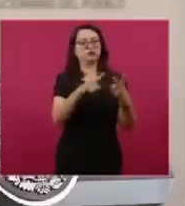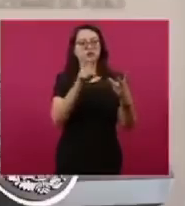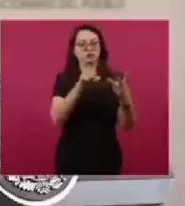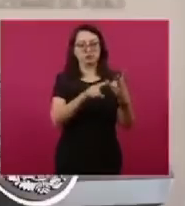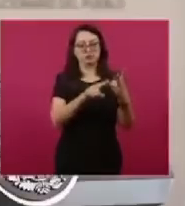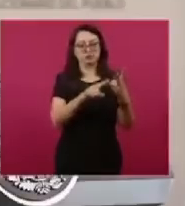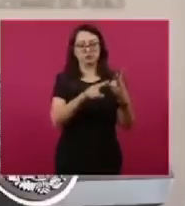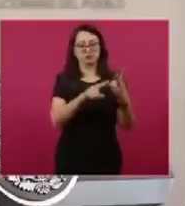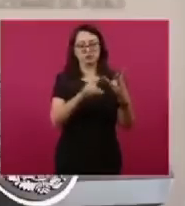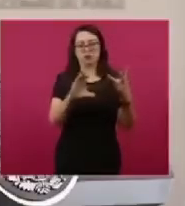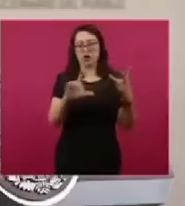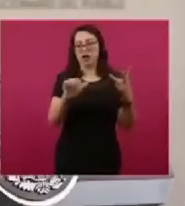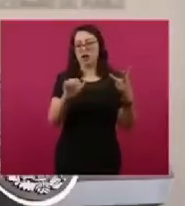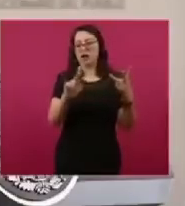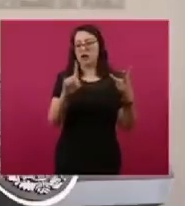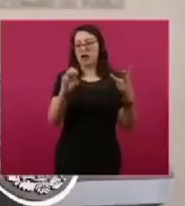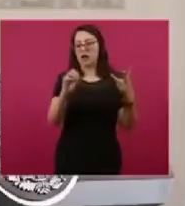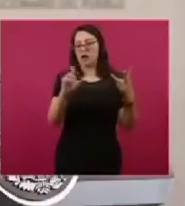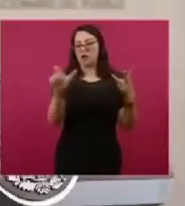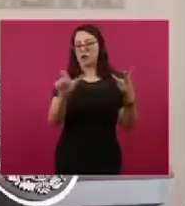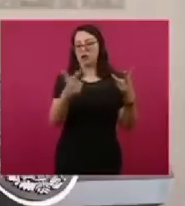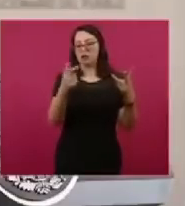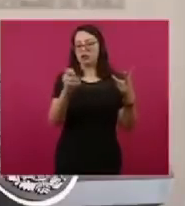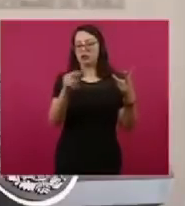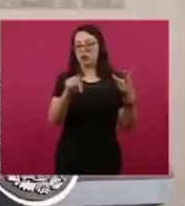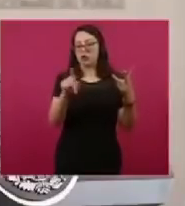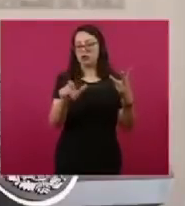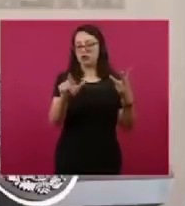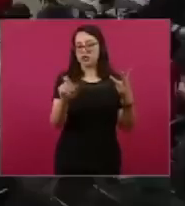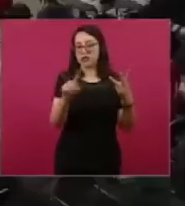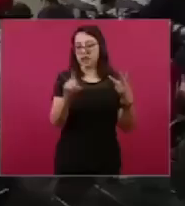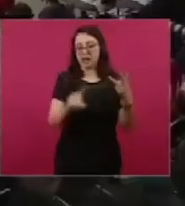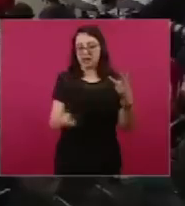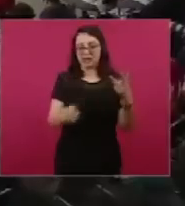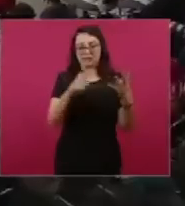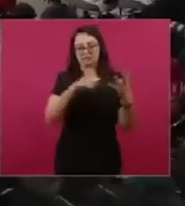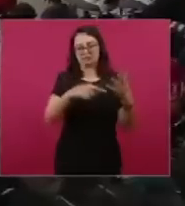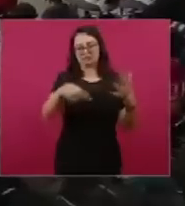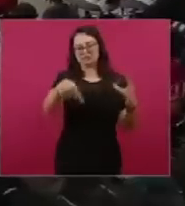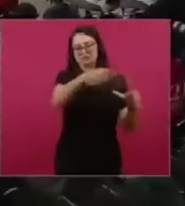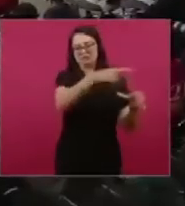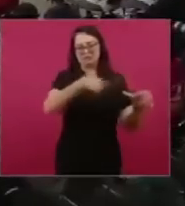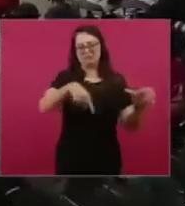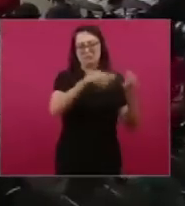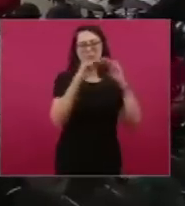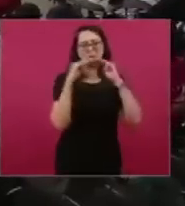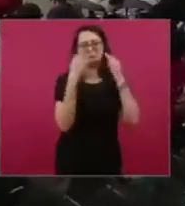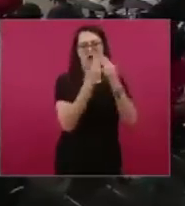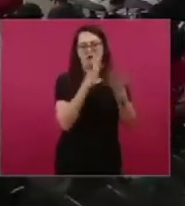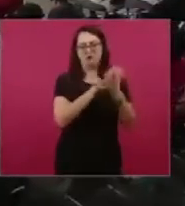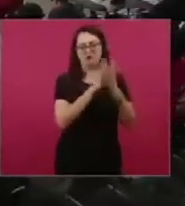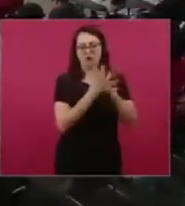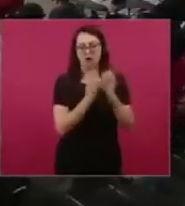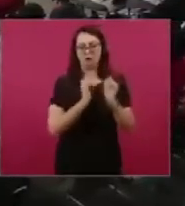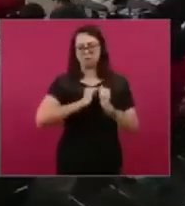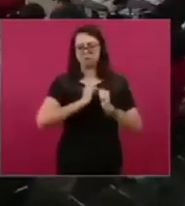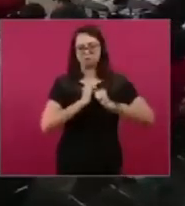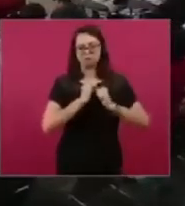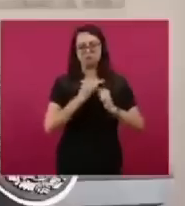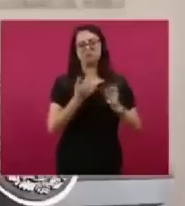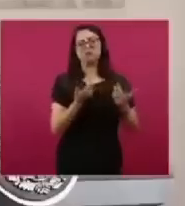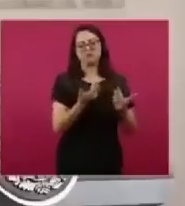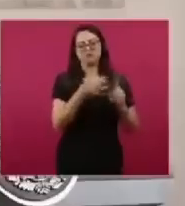es de la candidata de Claudio x González y de otros traficantes de influencia